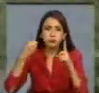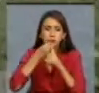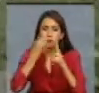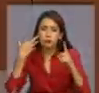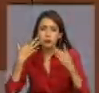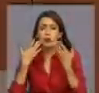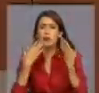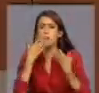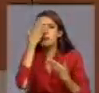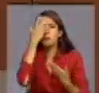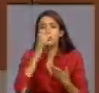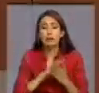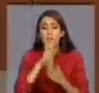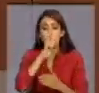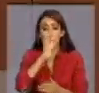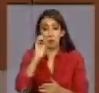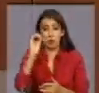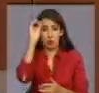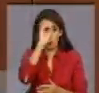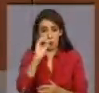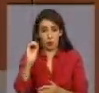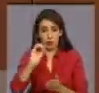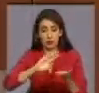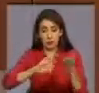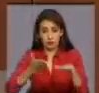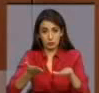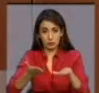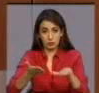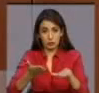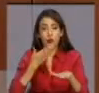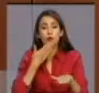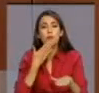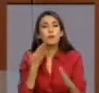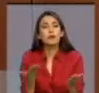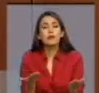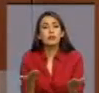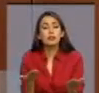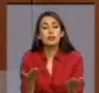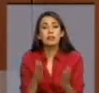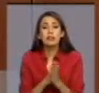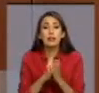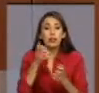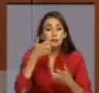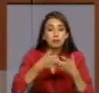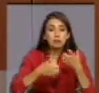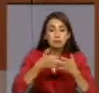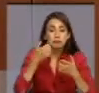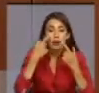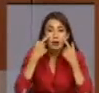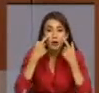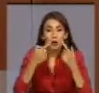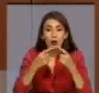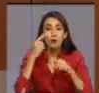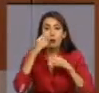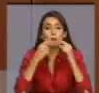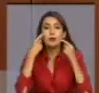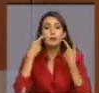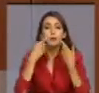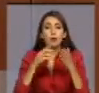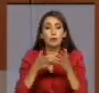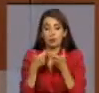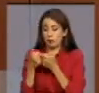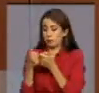evitados. El 40% de las personas fallecidas se ocasionan por siniestros en donde las personas se distraen, ya sea